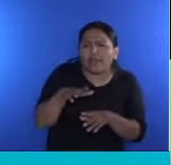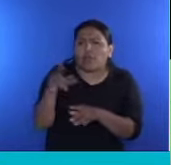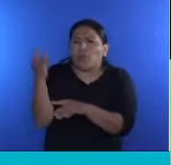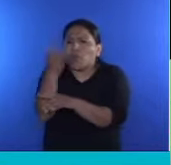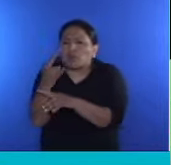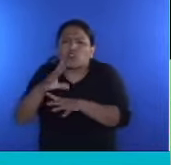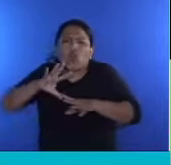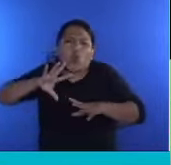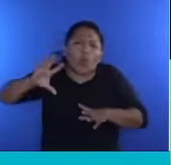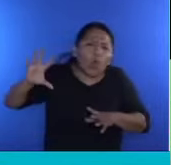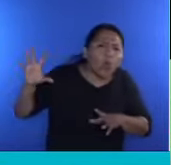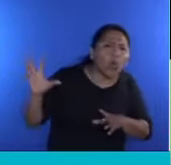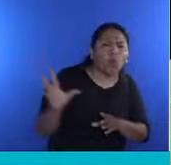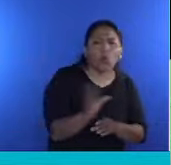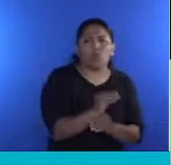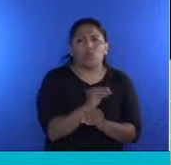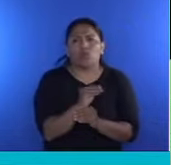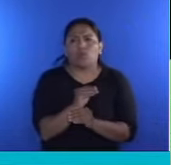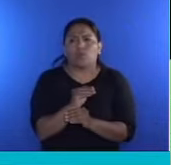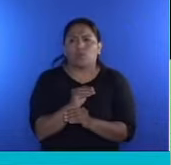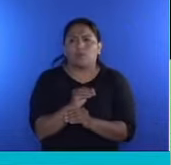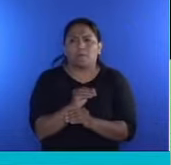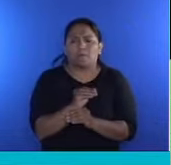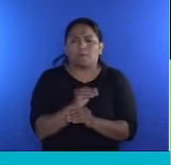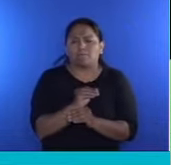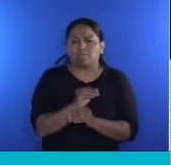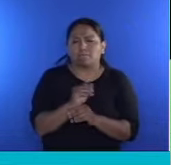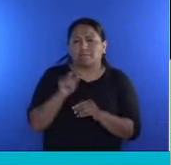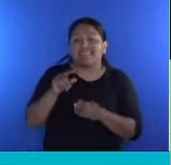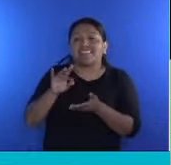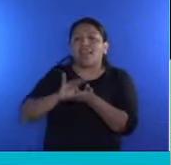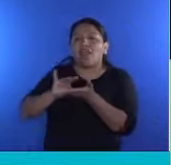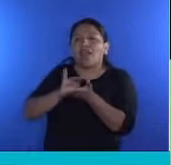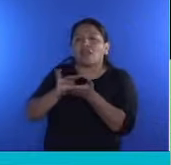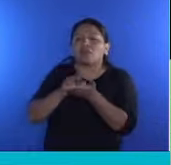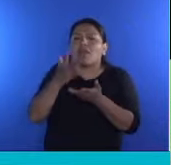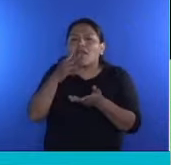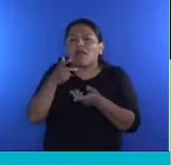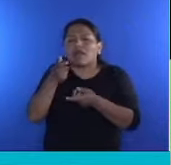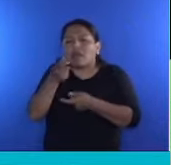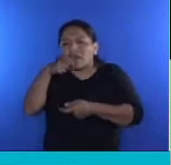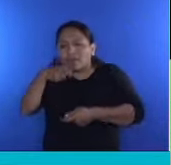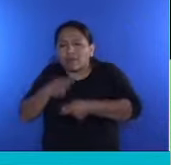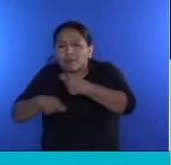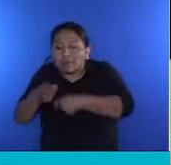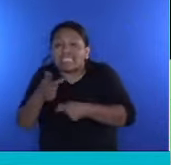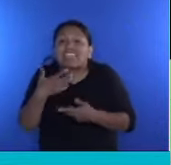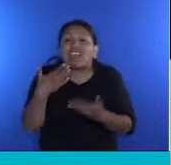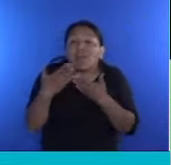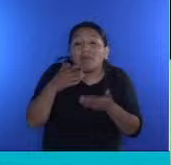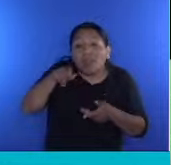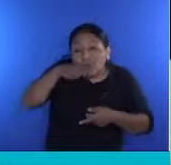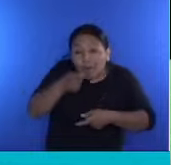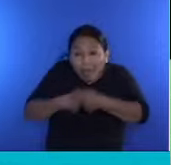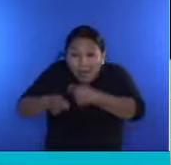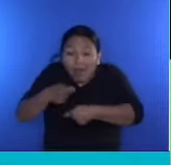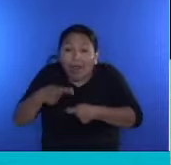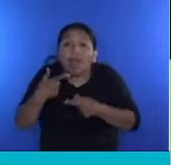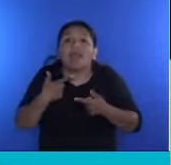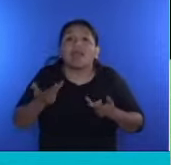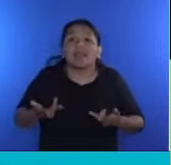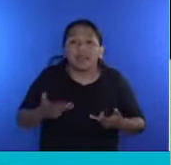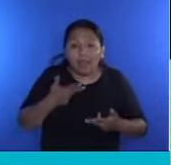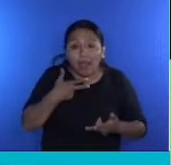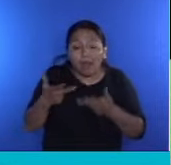todo. Este diputado hablaba del narcotráfico y de las drogas. ¿Quieren hablar del narcotráfico y de las drogas? No es la